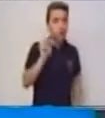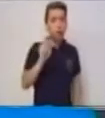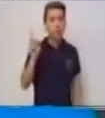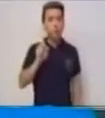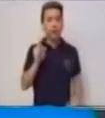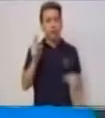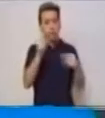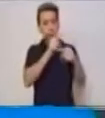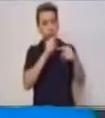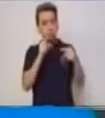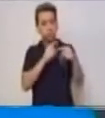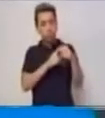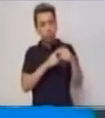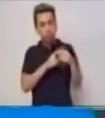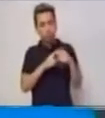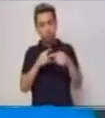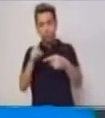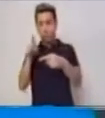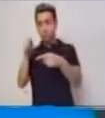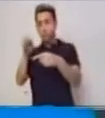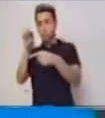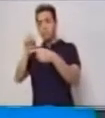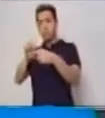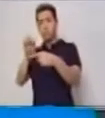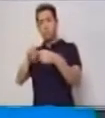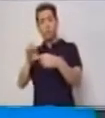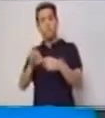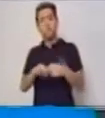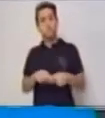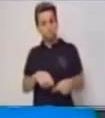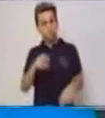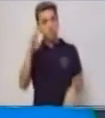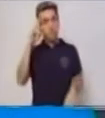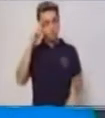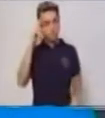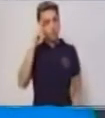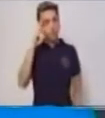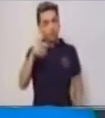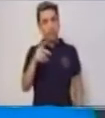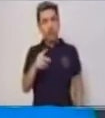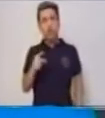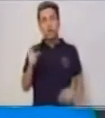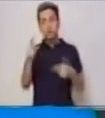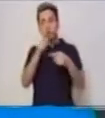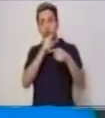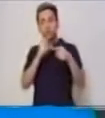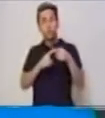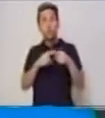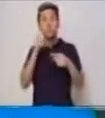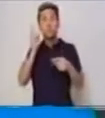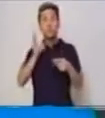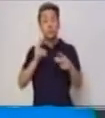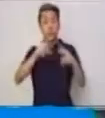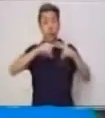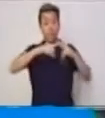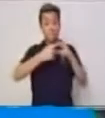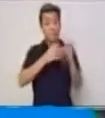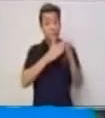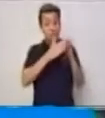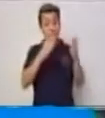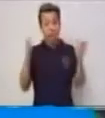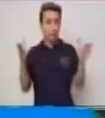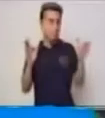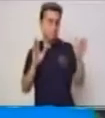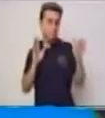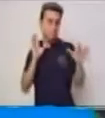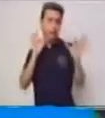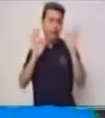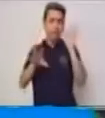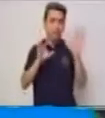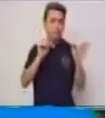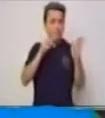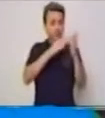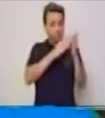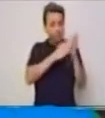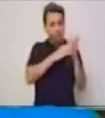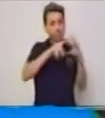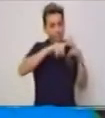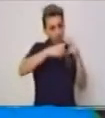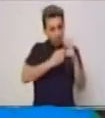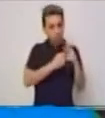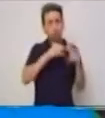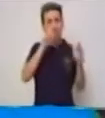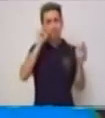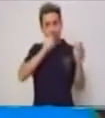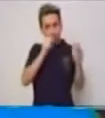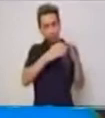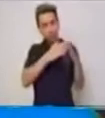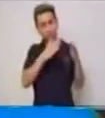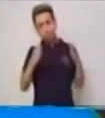el predicado. Recuerden que el sujeto no siempre va al inicio. Puede ir al inicio, al